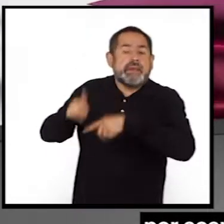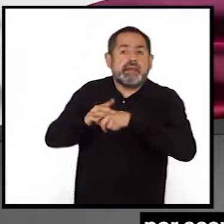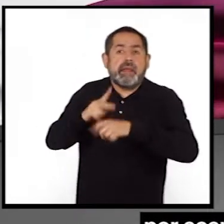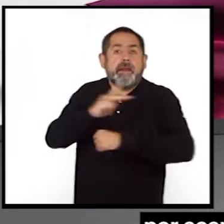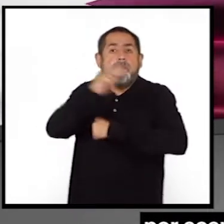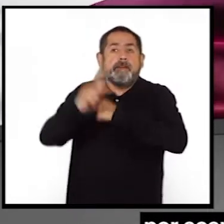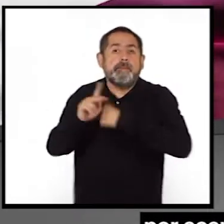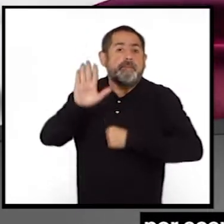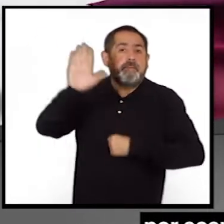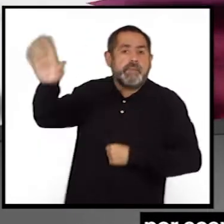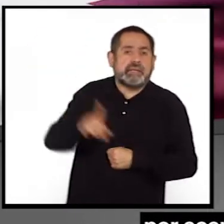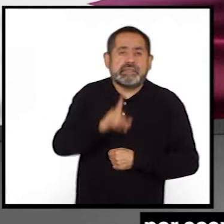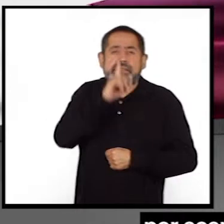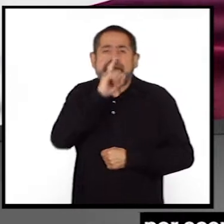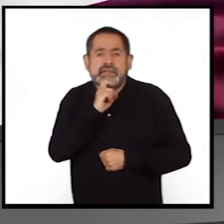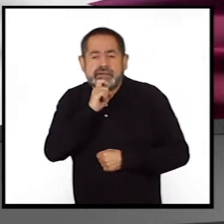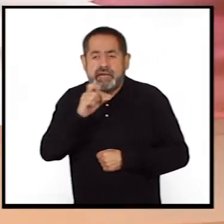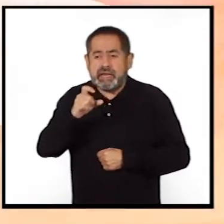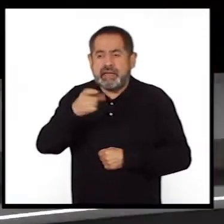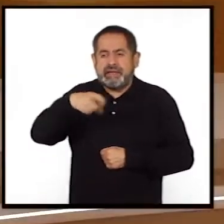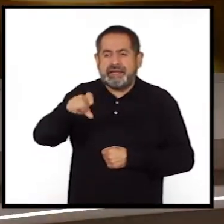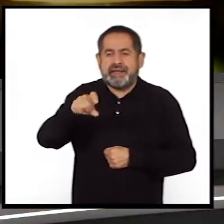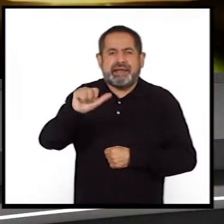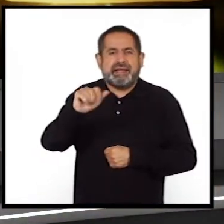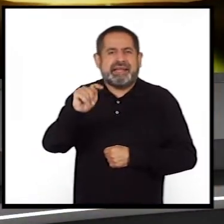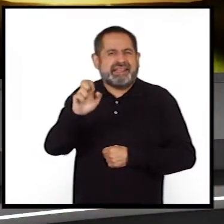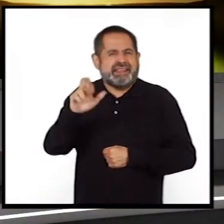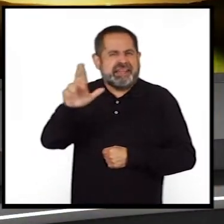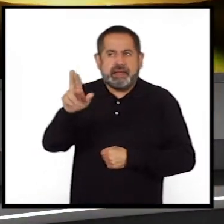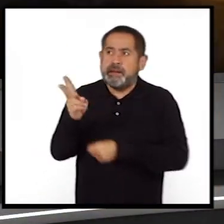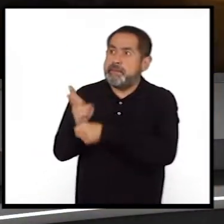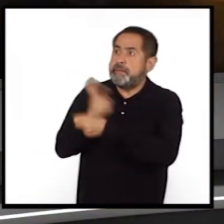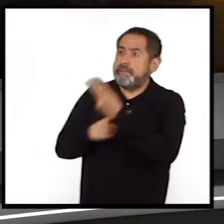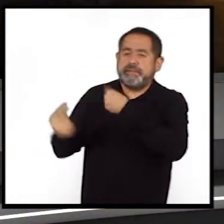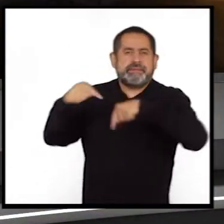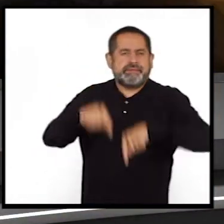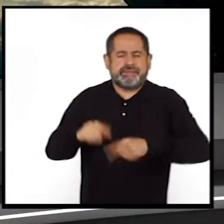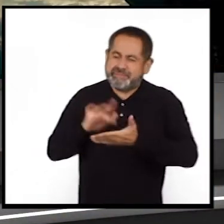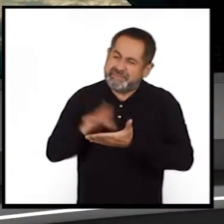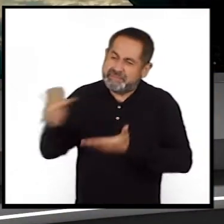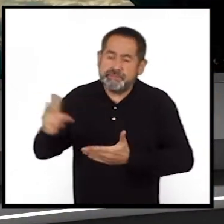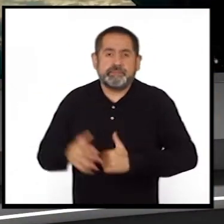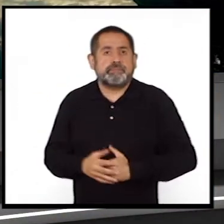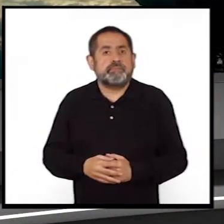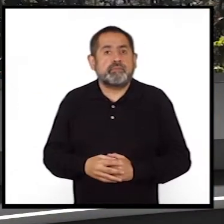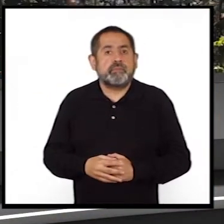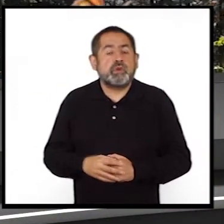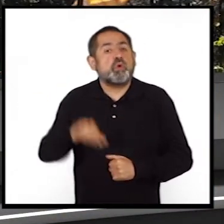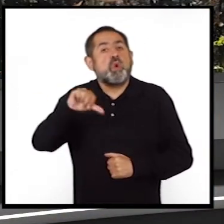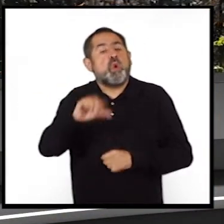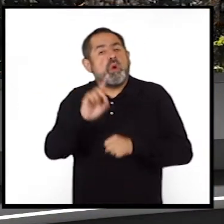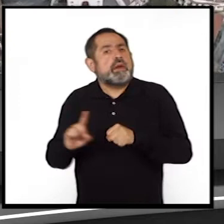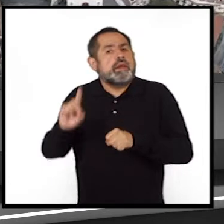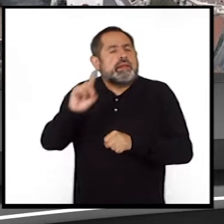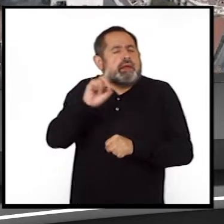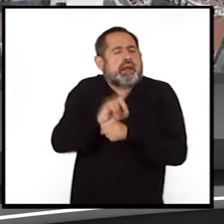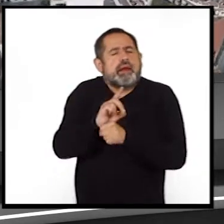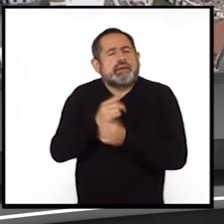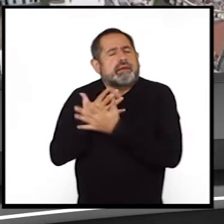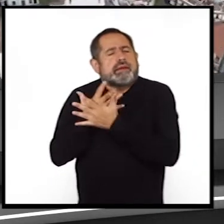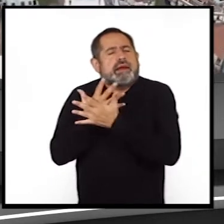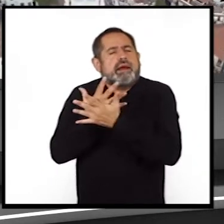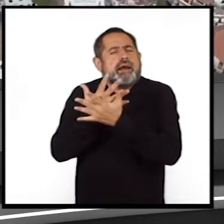sea nuestro país invitado. Amigas y amigos, hoy es el día que tanto